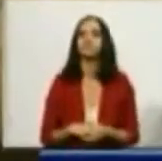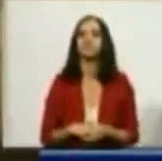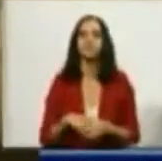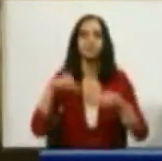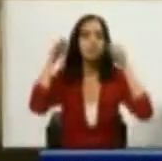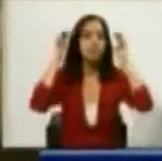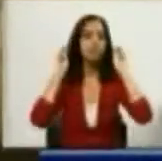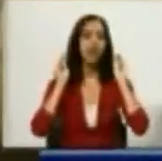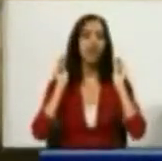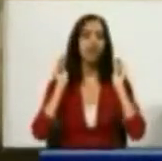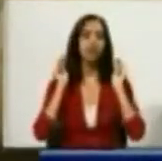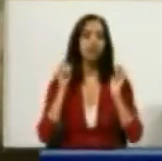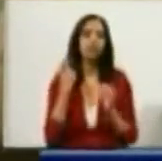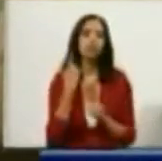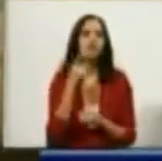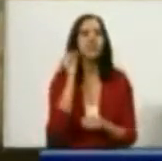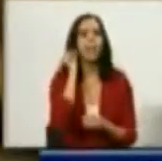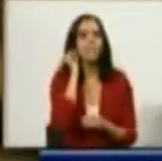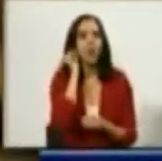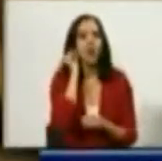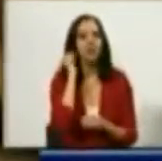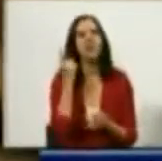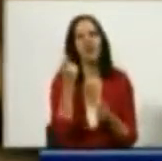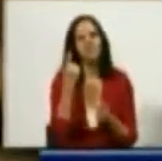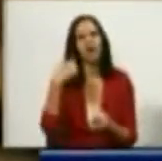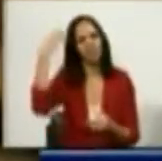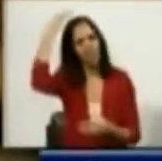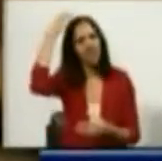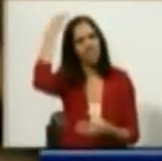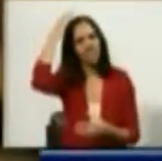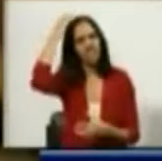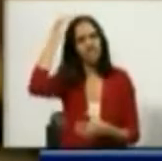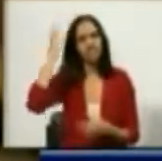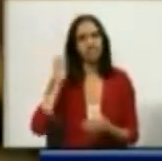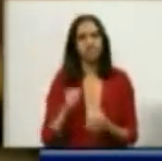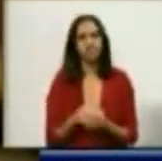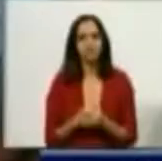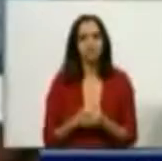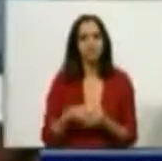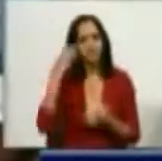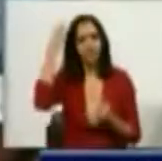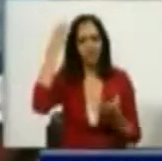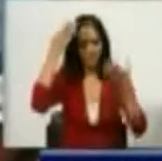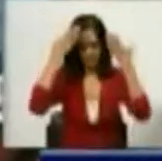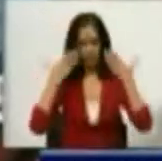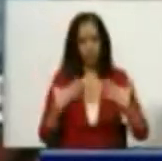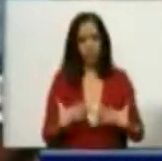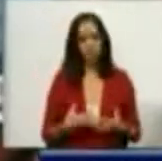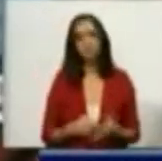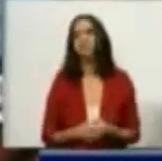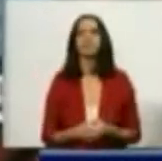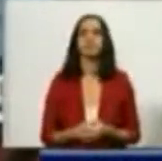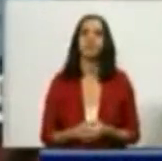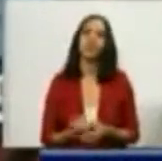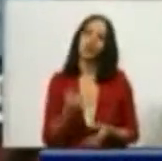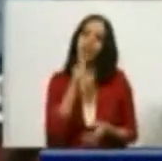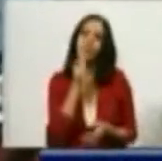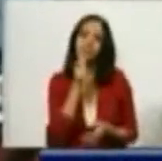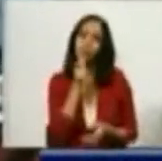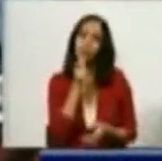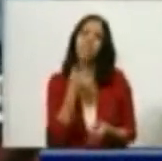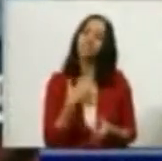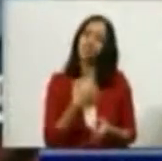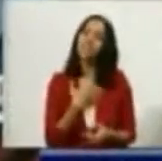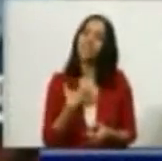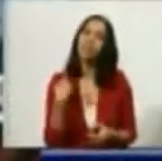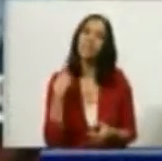Corina Machado una mujer que le falta bañarse bañarse de pueblo y cuando me preguntan si quiero ser la primera